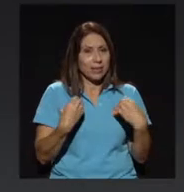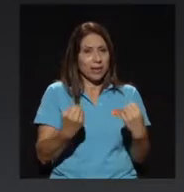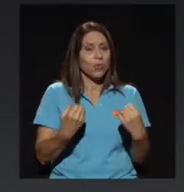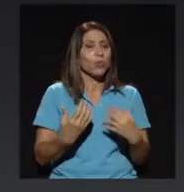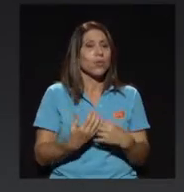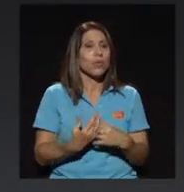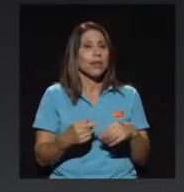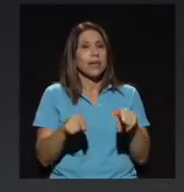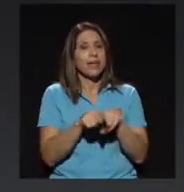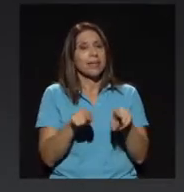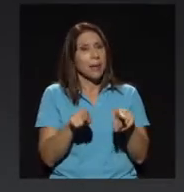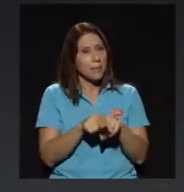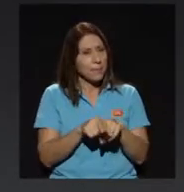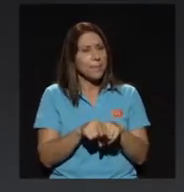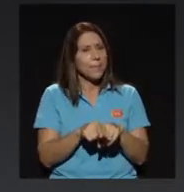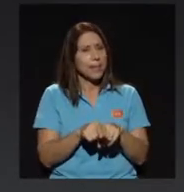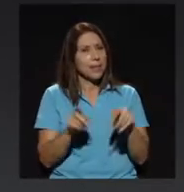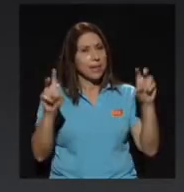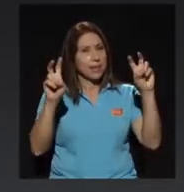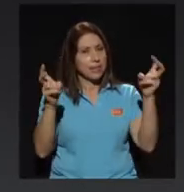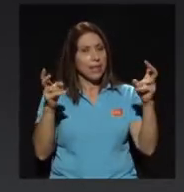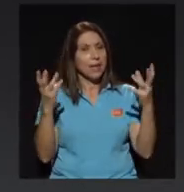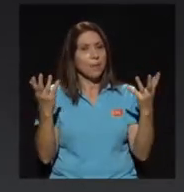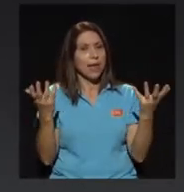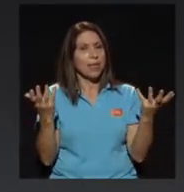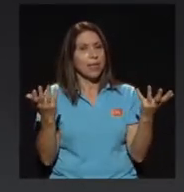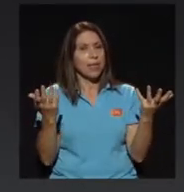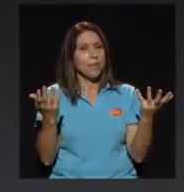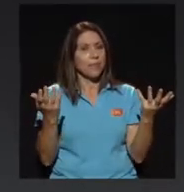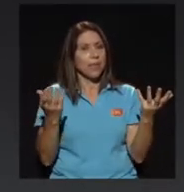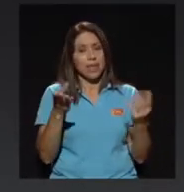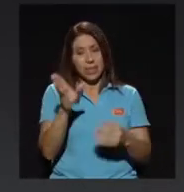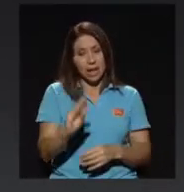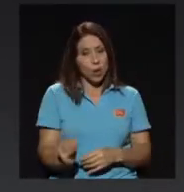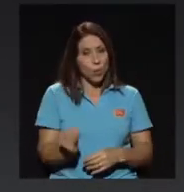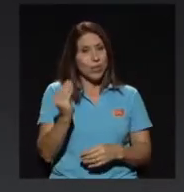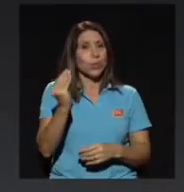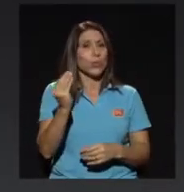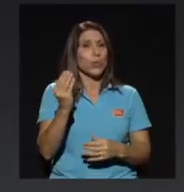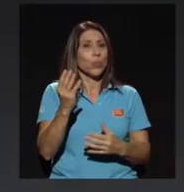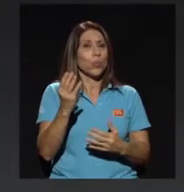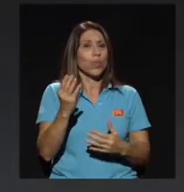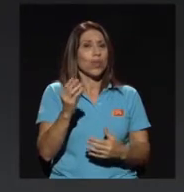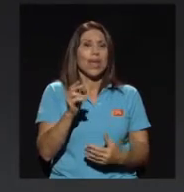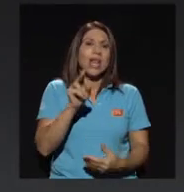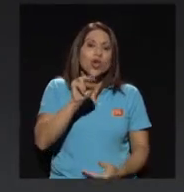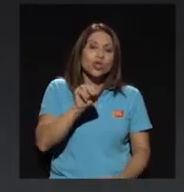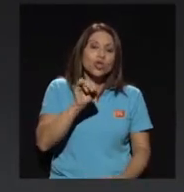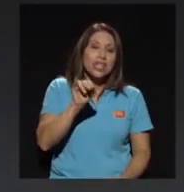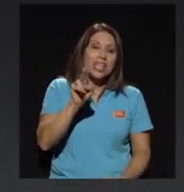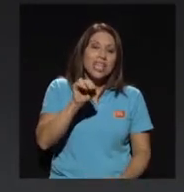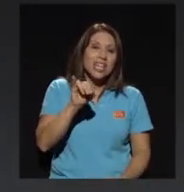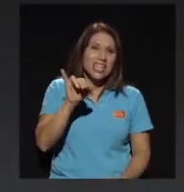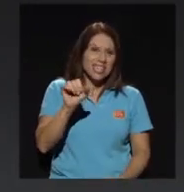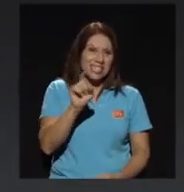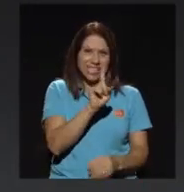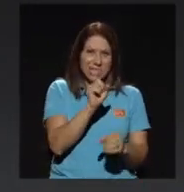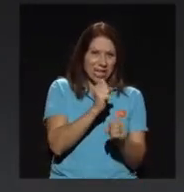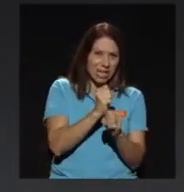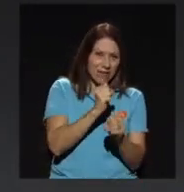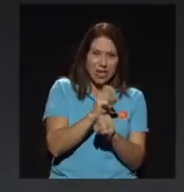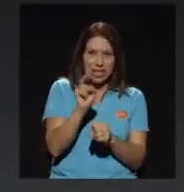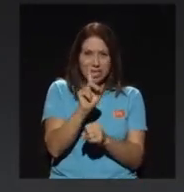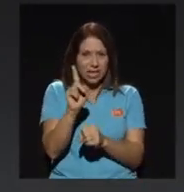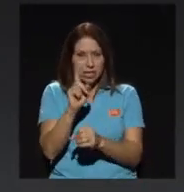y también un poco el tema de la juventud y los ninis y esta cosa, uno podría